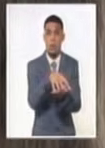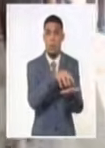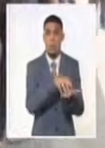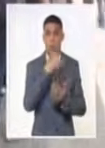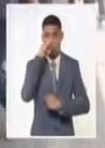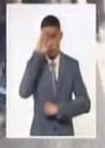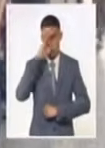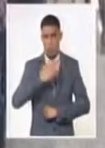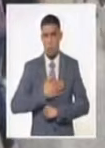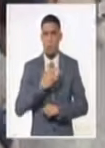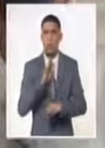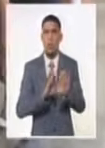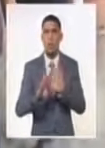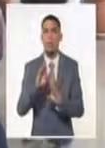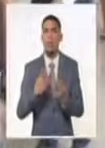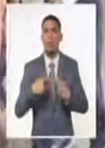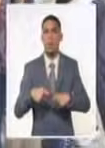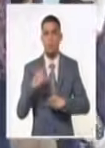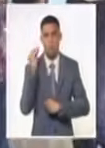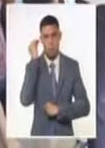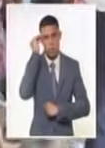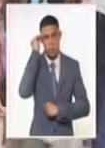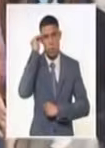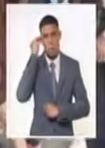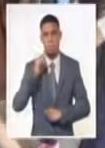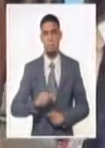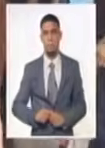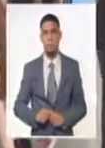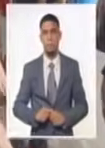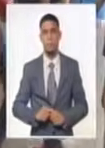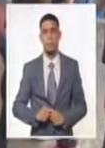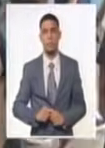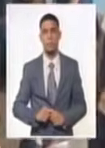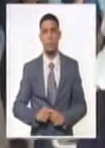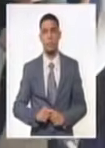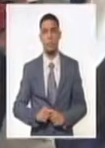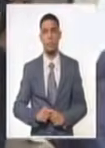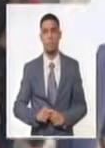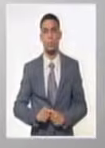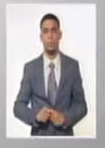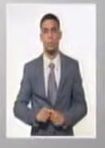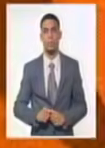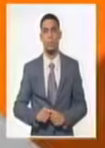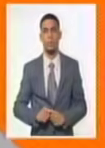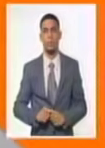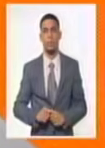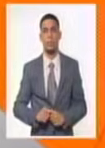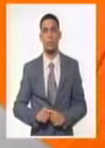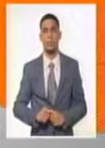derecho a aprender. Diana de la Concepción Hernández, Canal Cubano de Noticias.